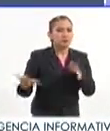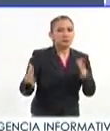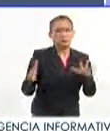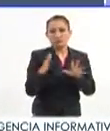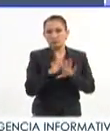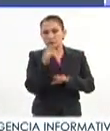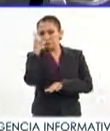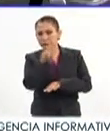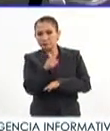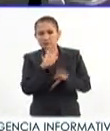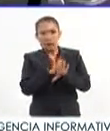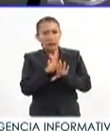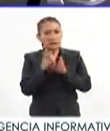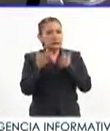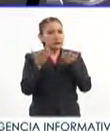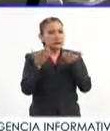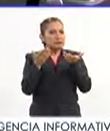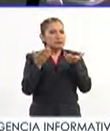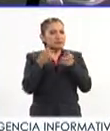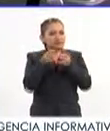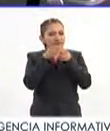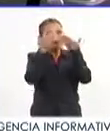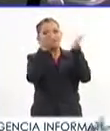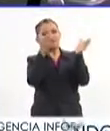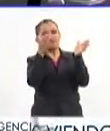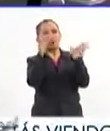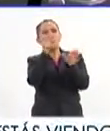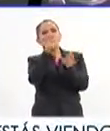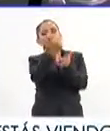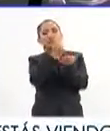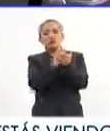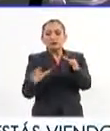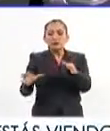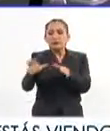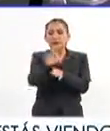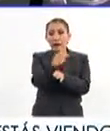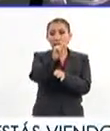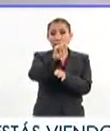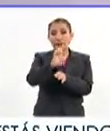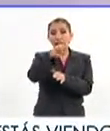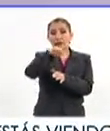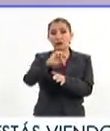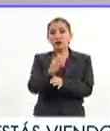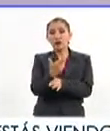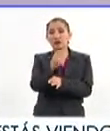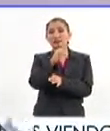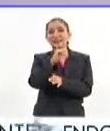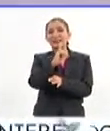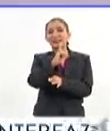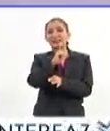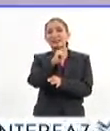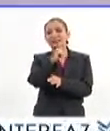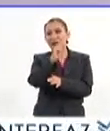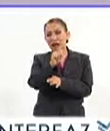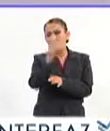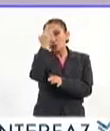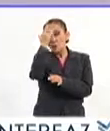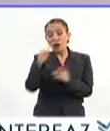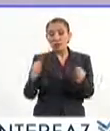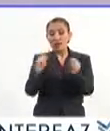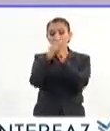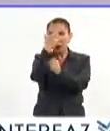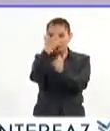tener una magnitud de precisamente esta ciudad, Tenochtitlán, pues es lo que ahora conocemos como el Templo